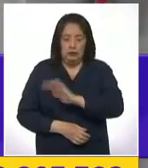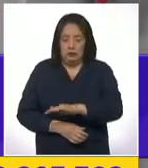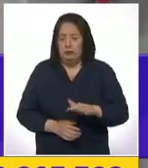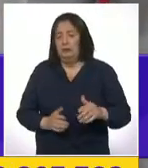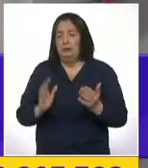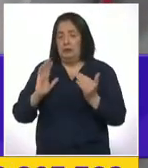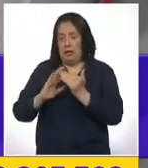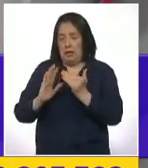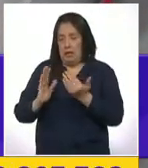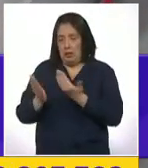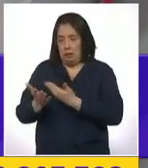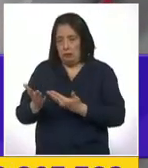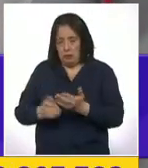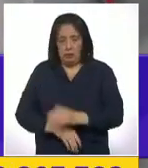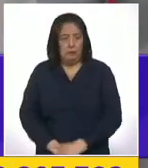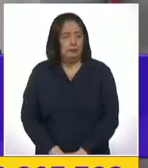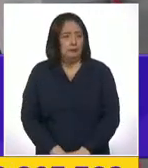comunidad.